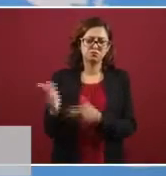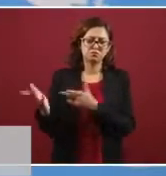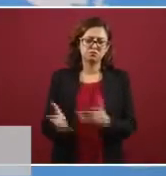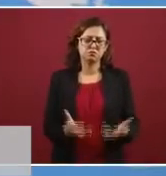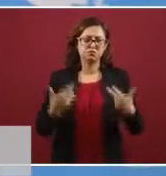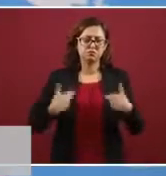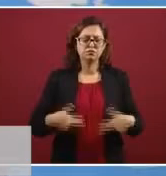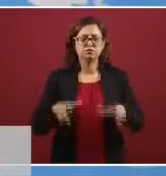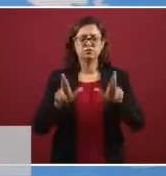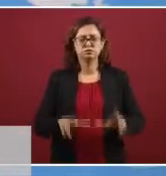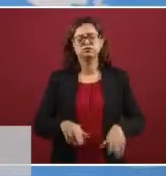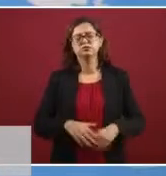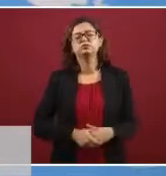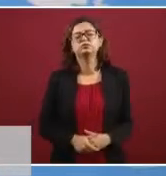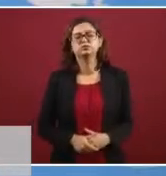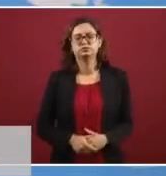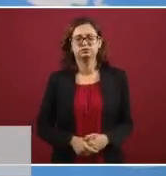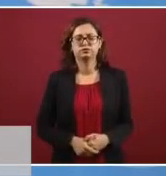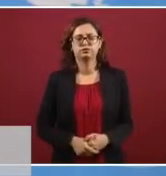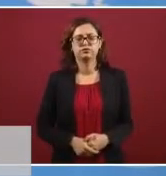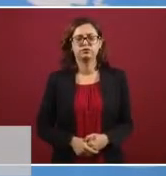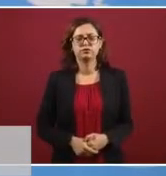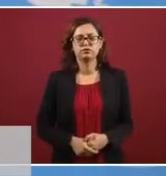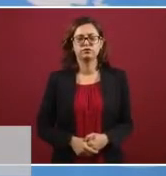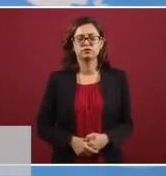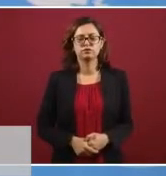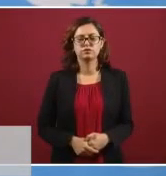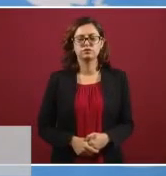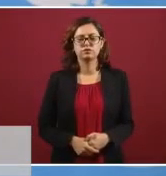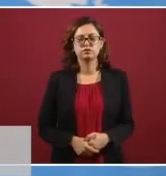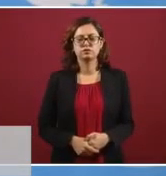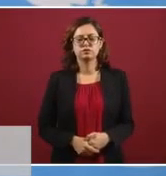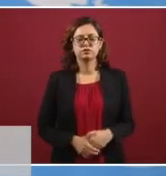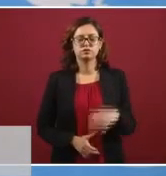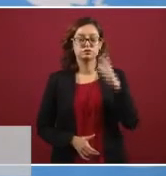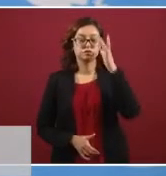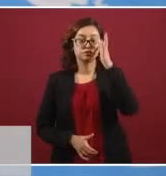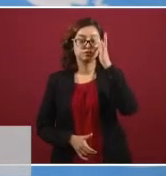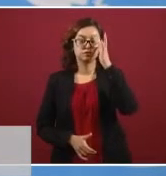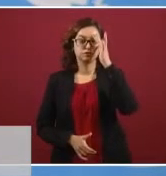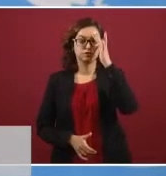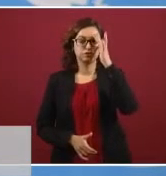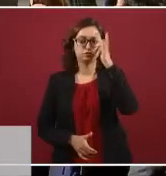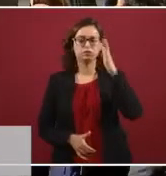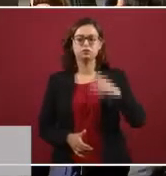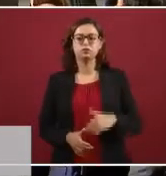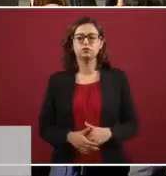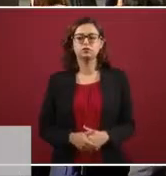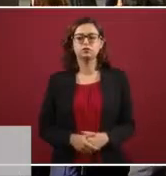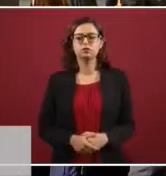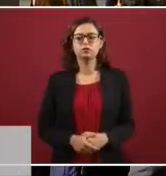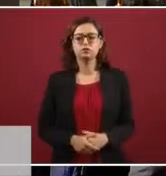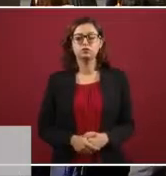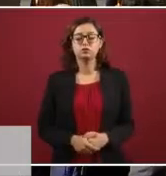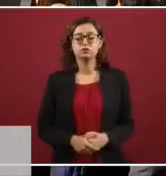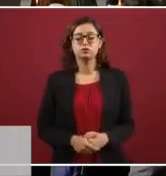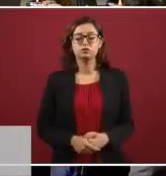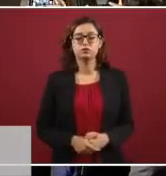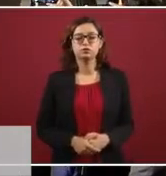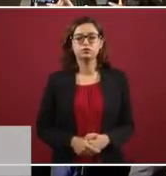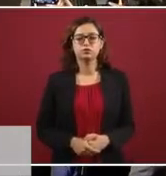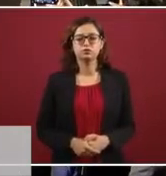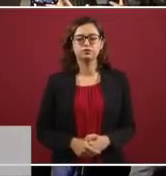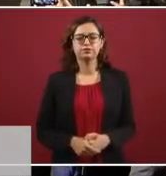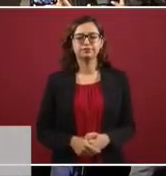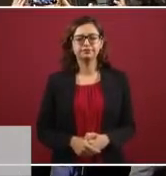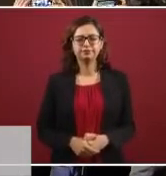La prioridad en los programas de bienestar la tienen los grupos más vulnerables que lo conforman, las personas más humildes del país, los grupos indígenas y